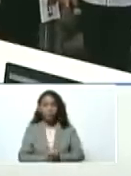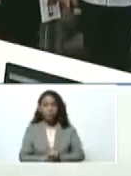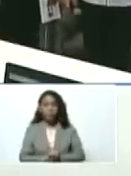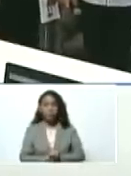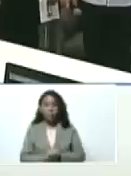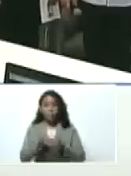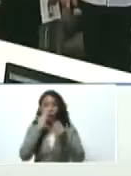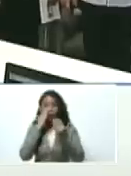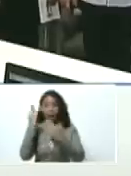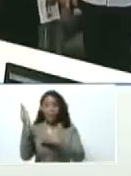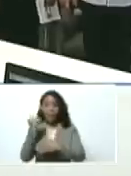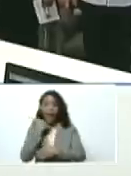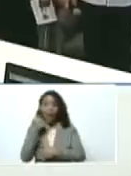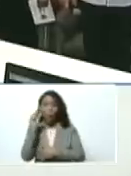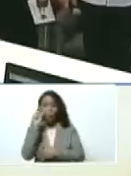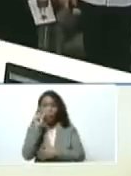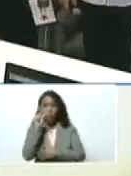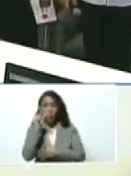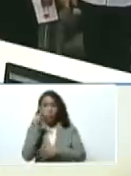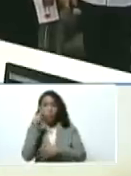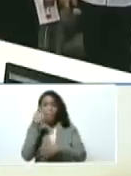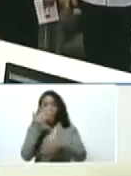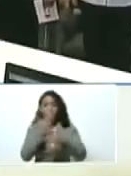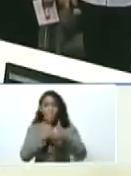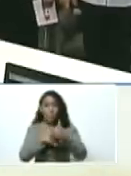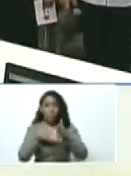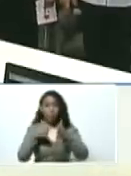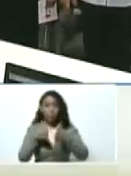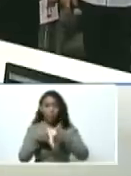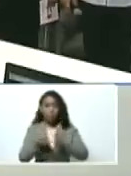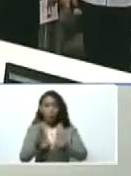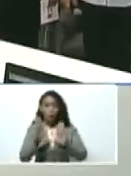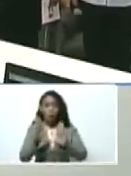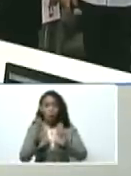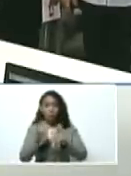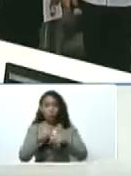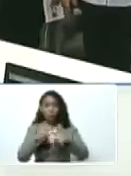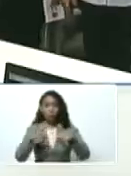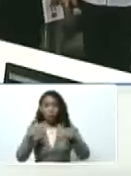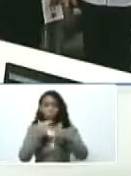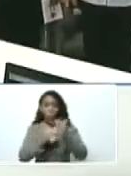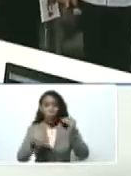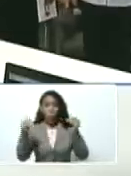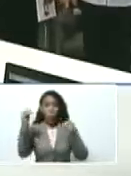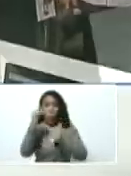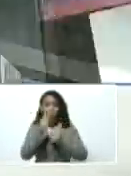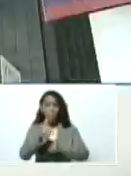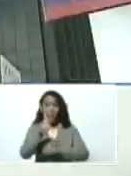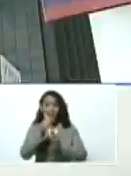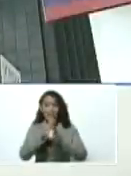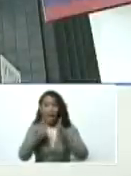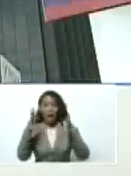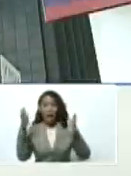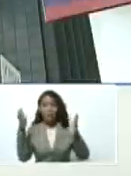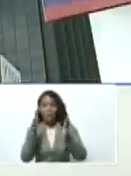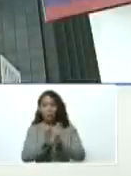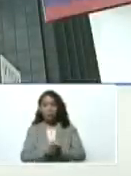así, de algo pequeño van haciendo y creciendo algo superior, algo más grande.